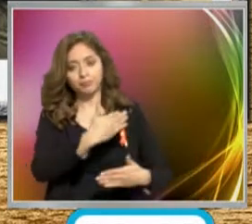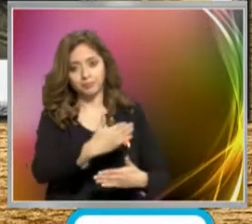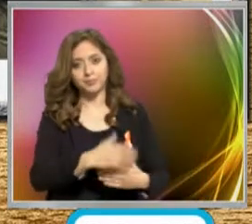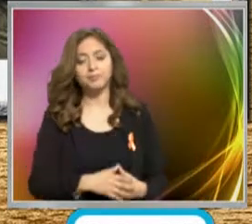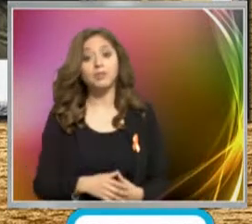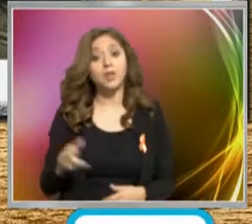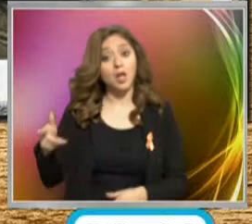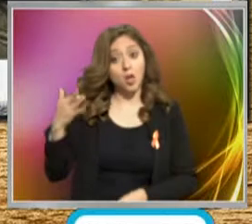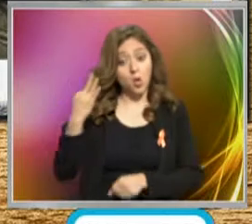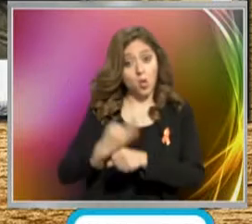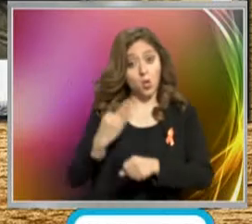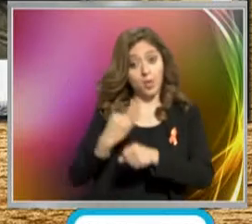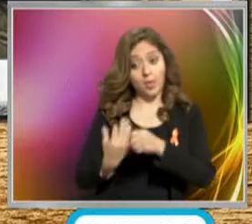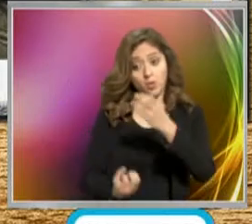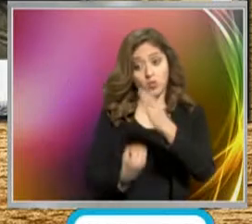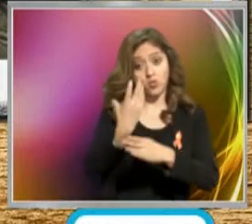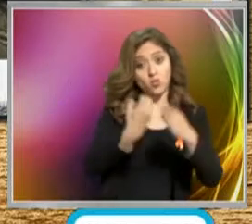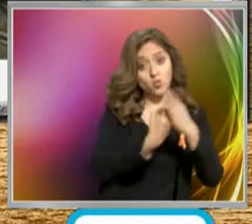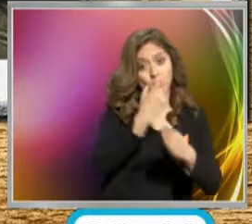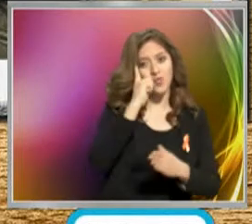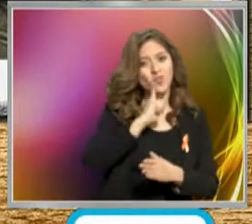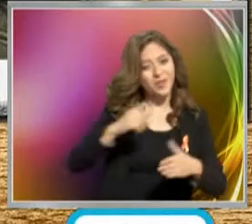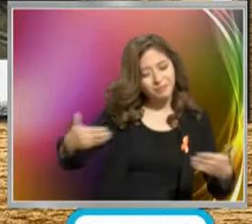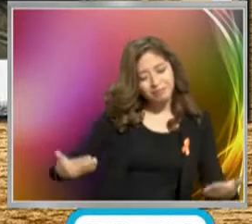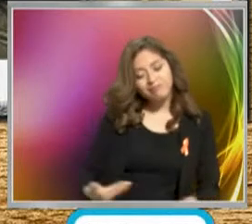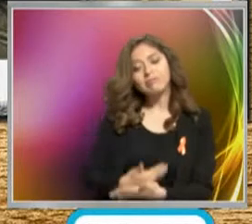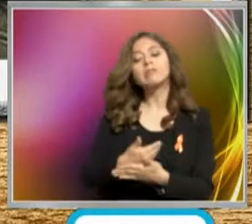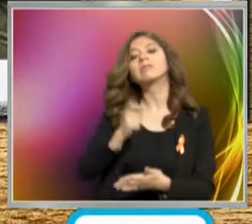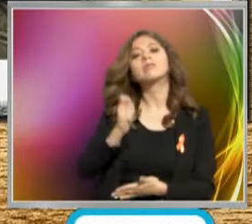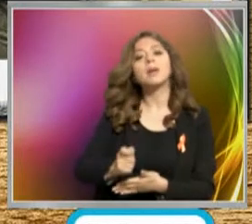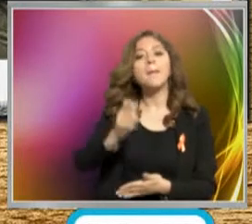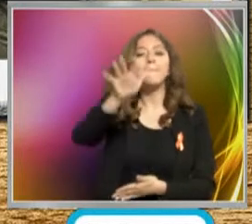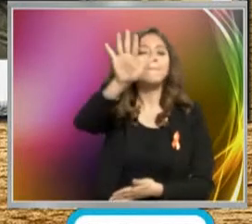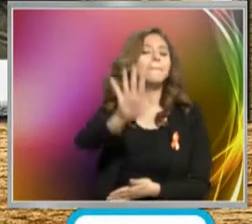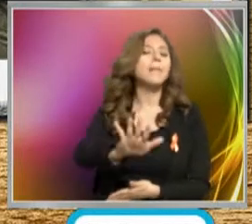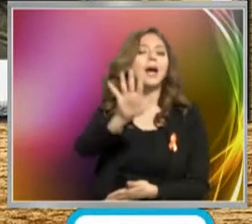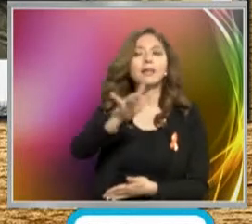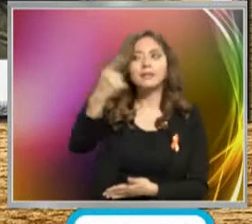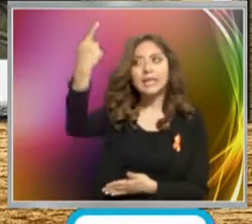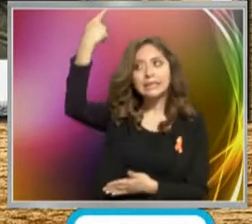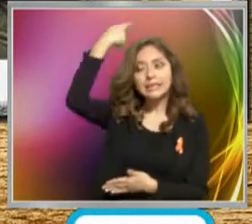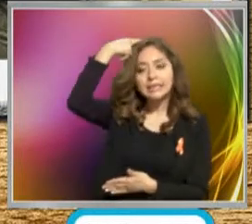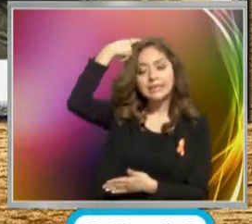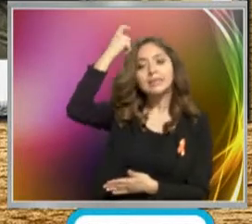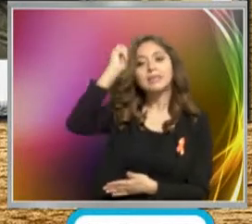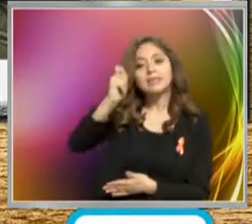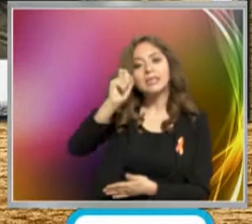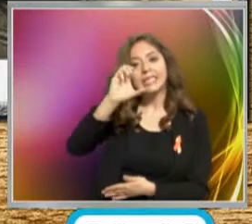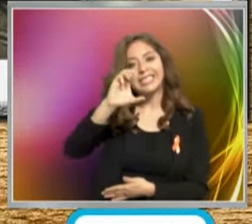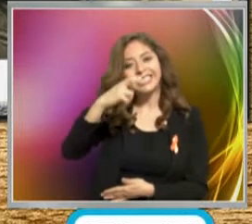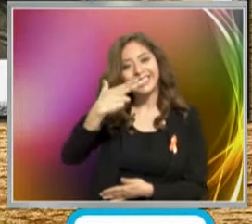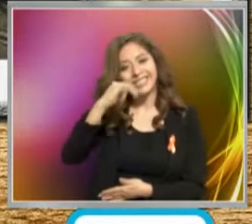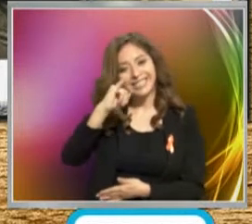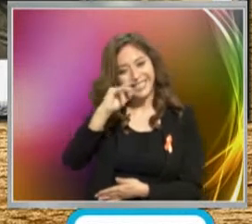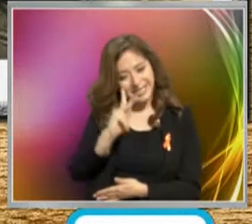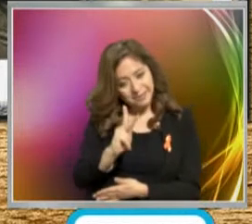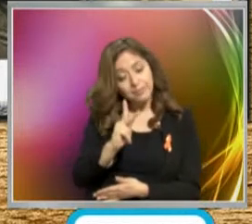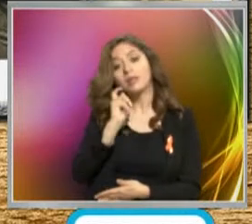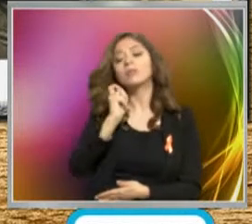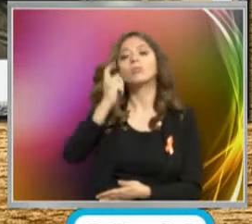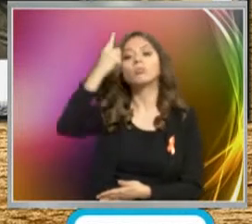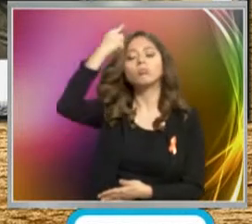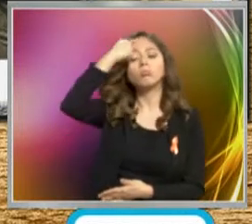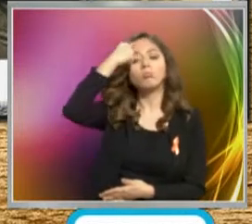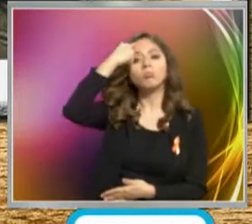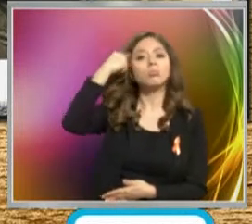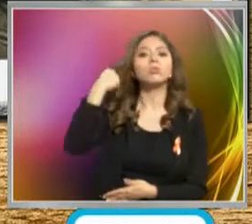ya traen generaciones. esta conciencia, ¿no? Claro. Este chip, por así Claro, decirlo, es un ¿no? chip. Que bueno, ya vienen con